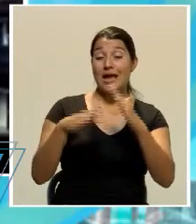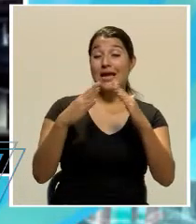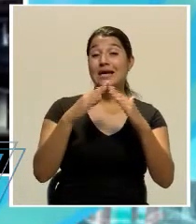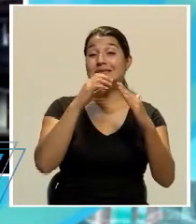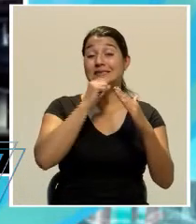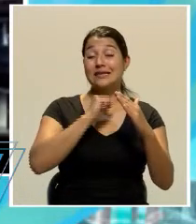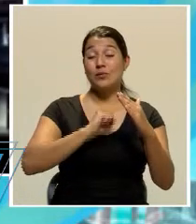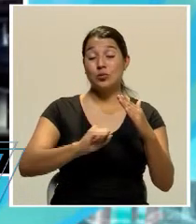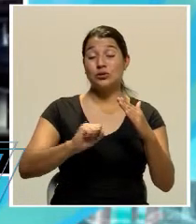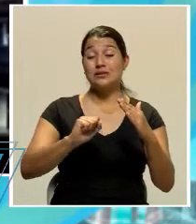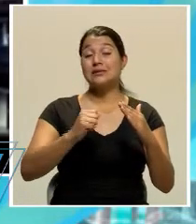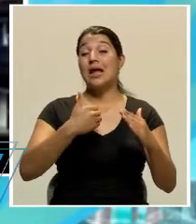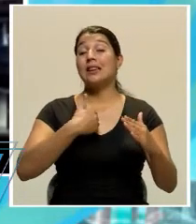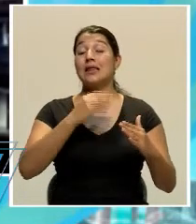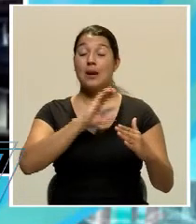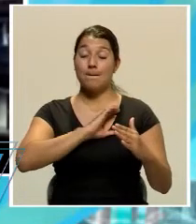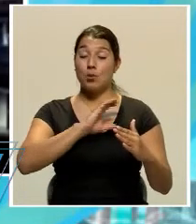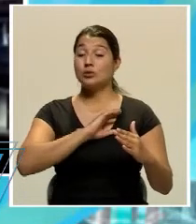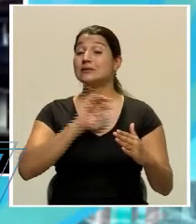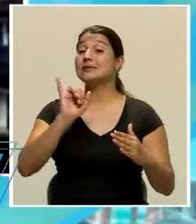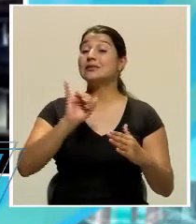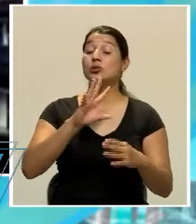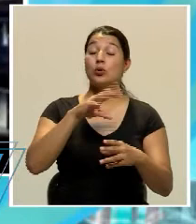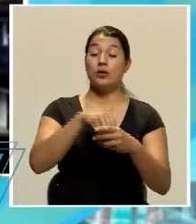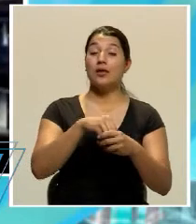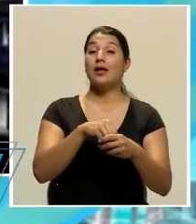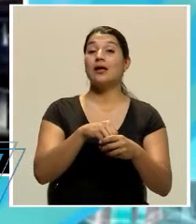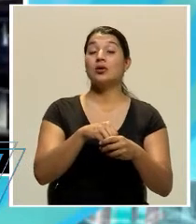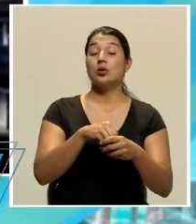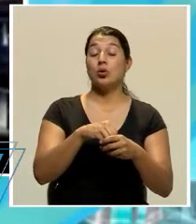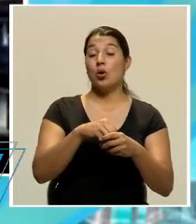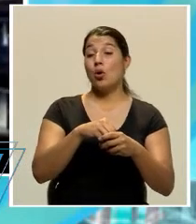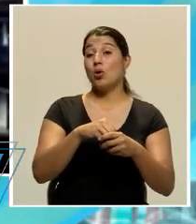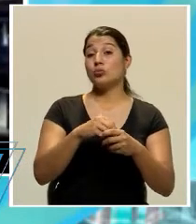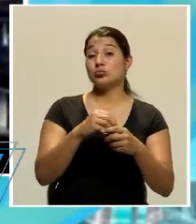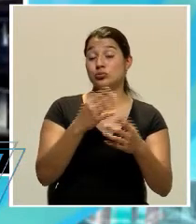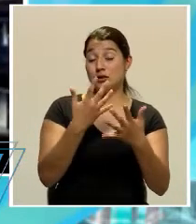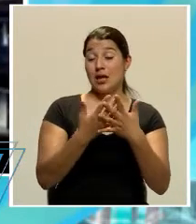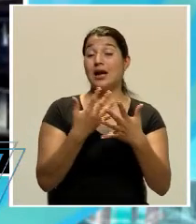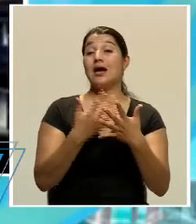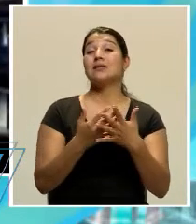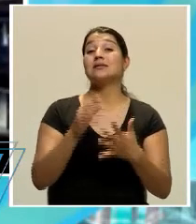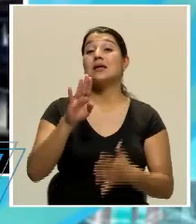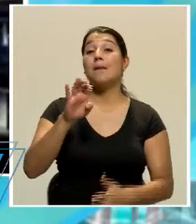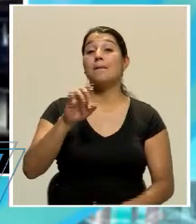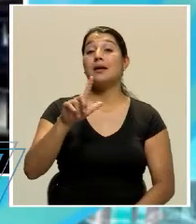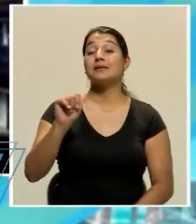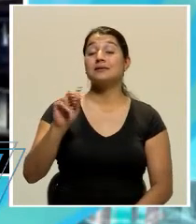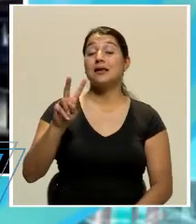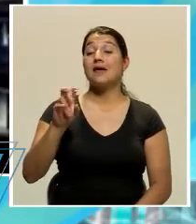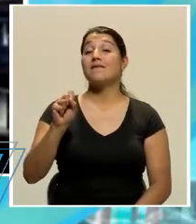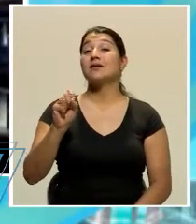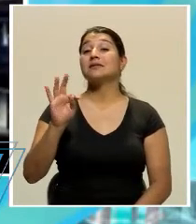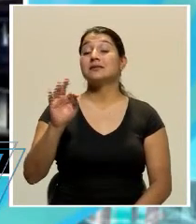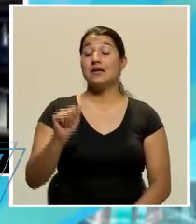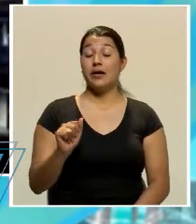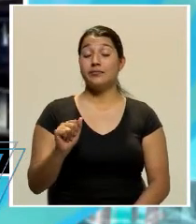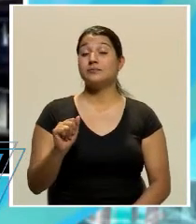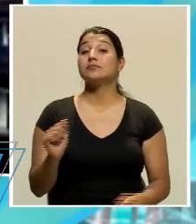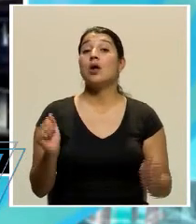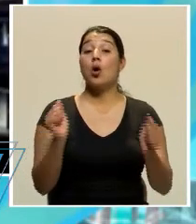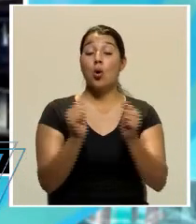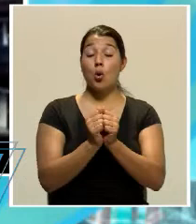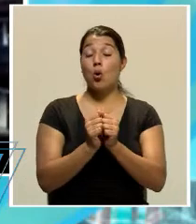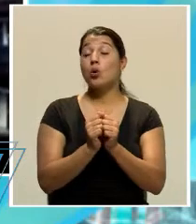los comandantes, que es una parte del cuartel, antiguo cuartel Bellavista, la sede del museo,